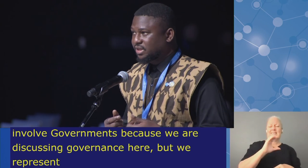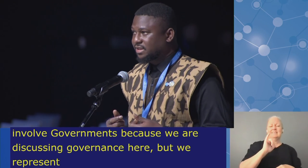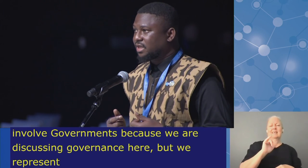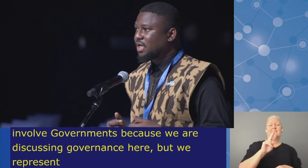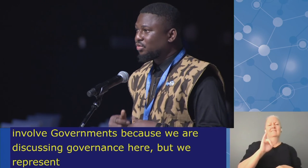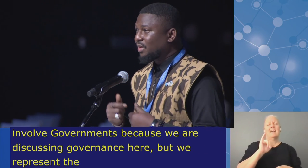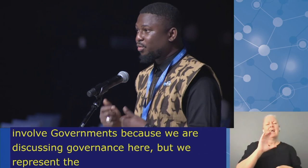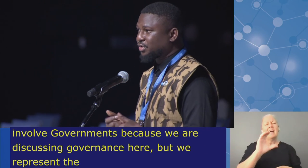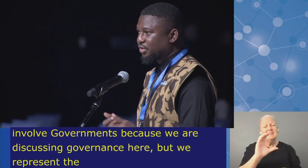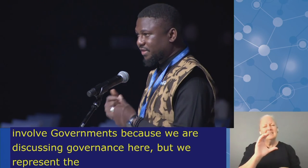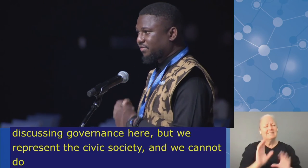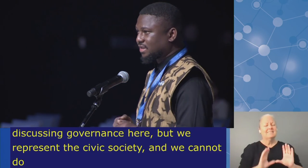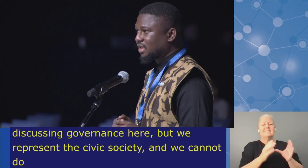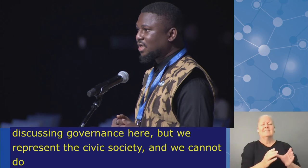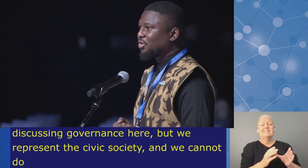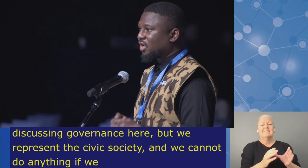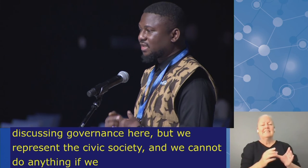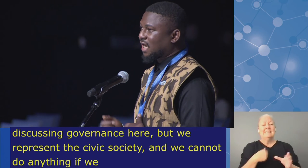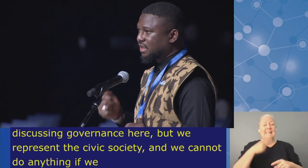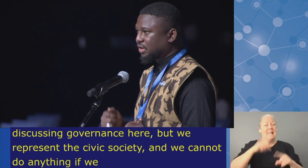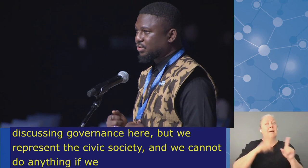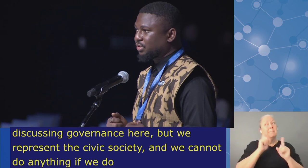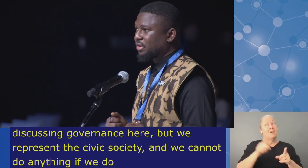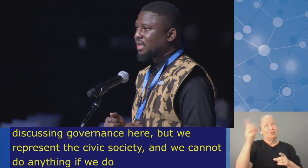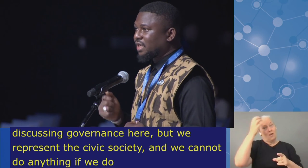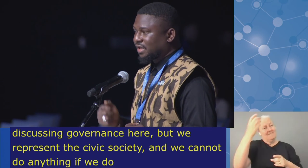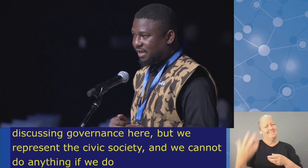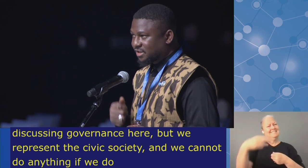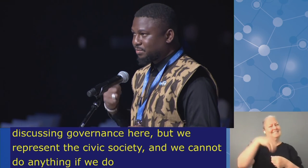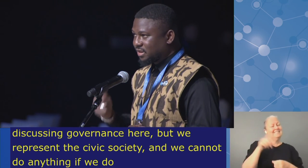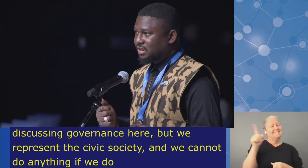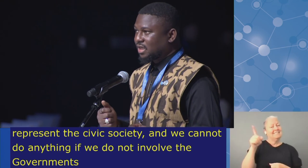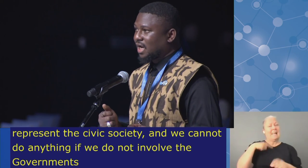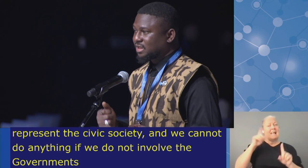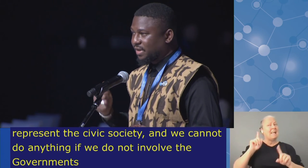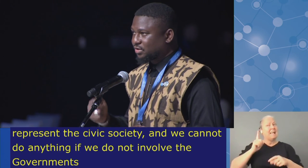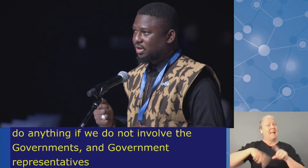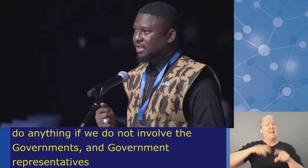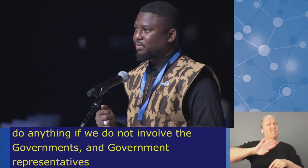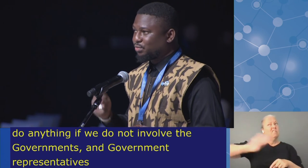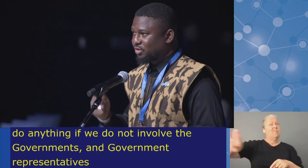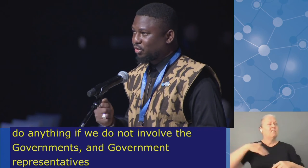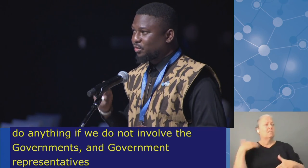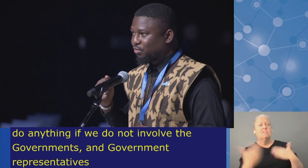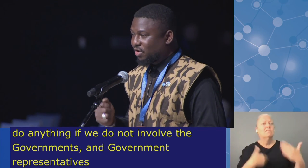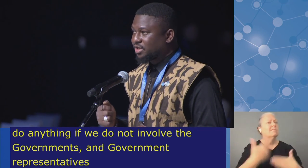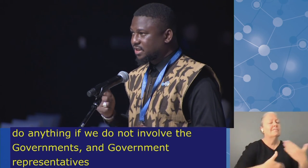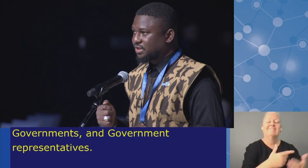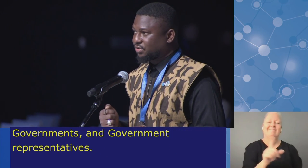la participación de los gobiernos, no podemos hacer nada. Las propuestas aquí formuladas tienen que